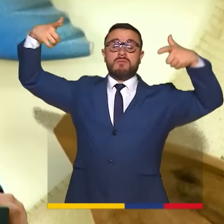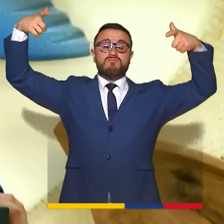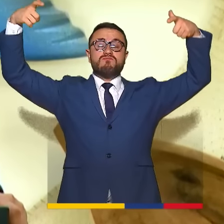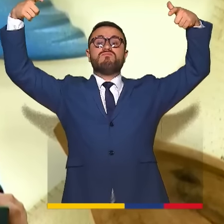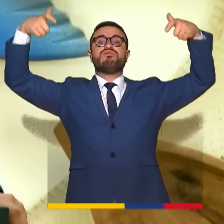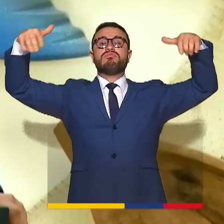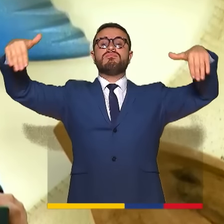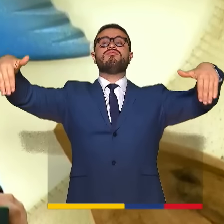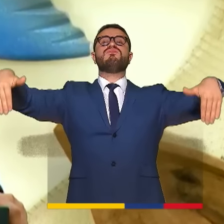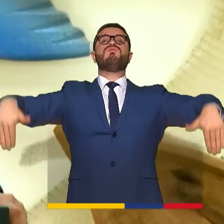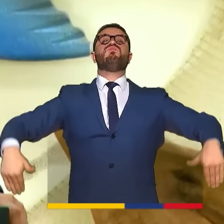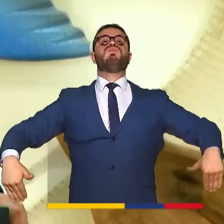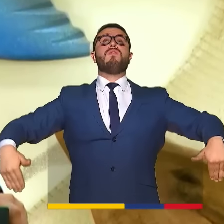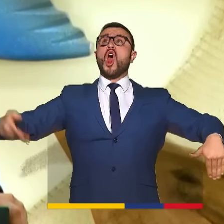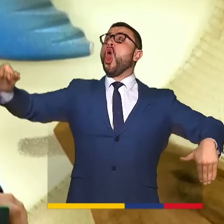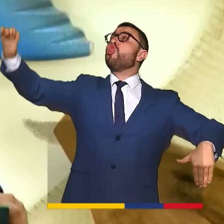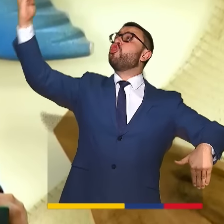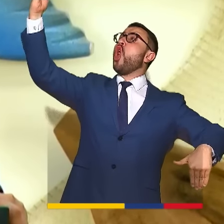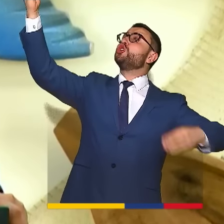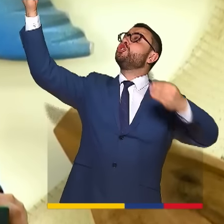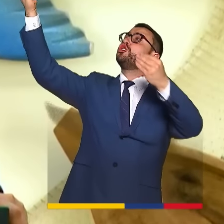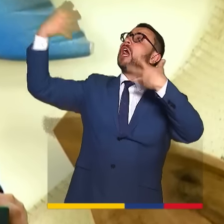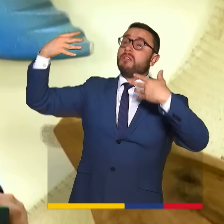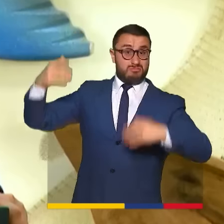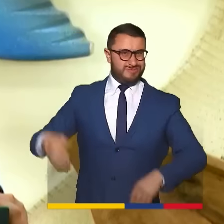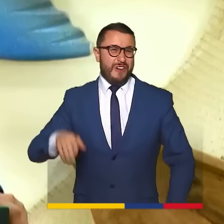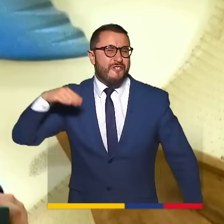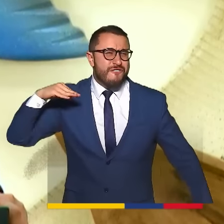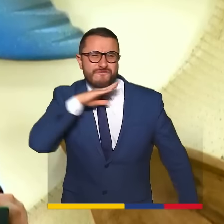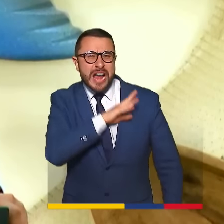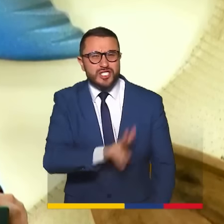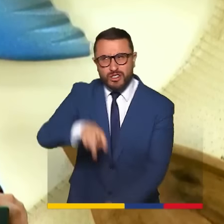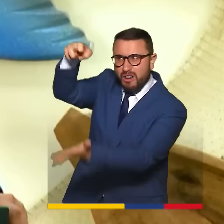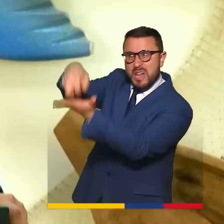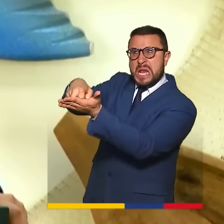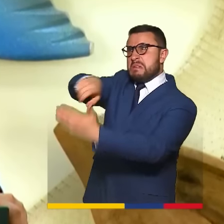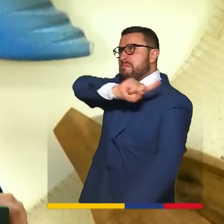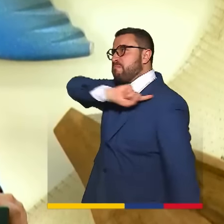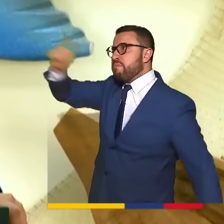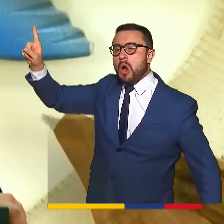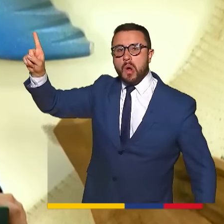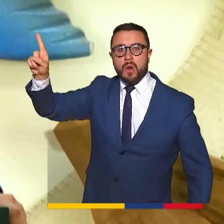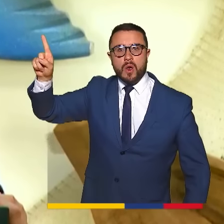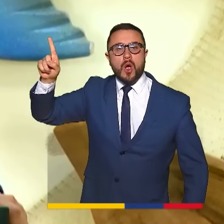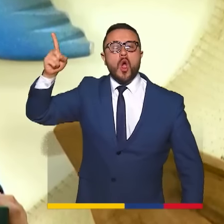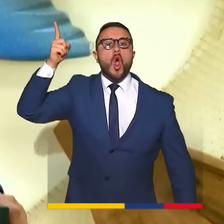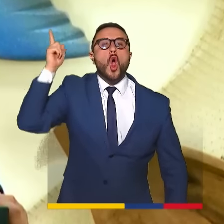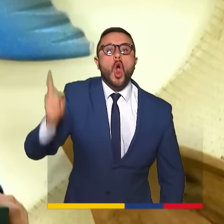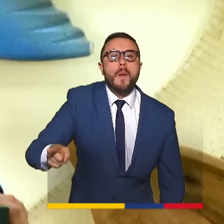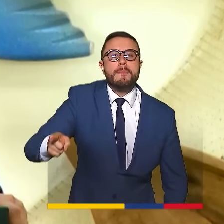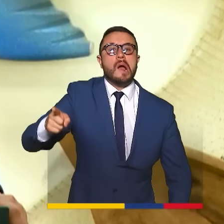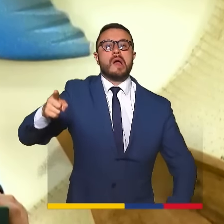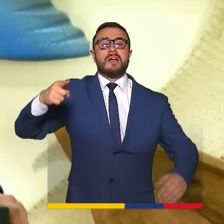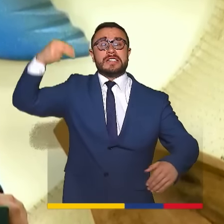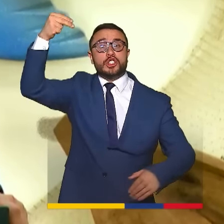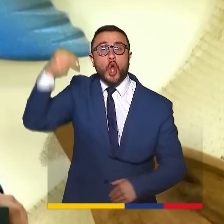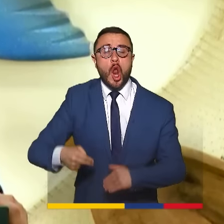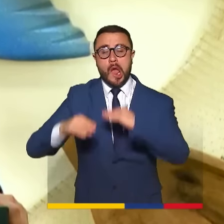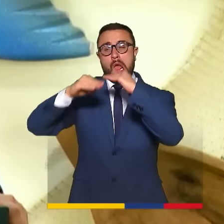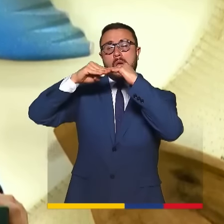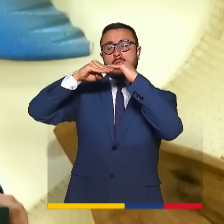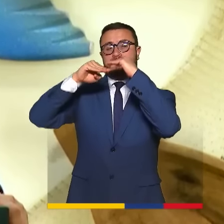monárquico que no venía de ningún dios, sino de la desigualdad real de la historia de los hombres y las